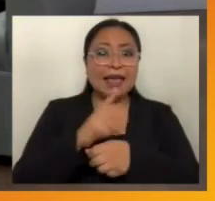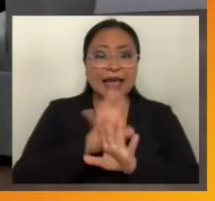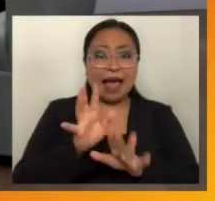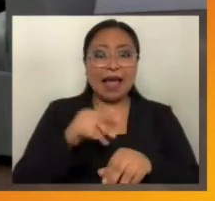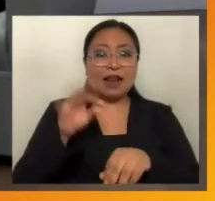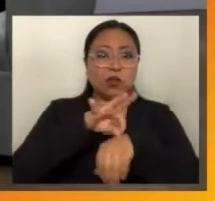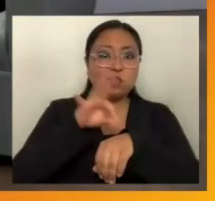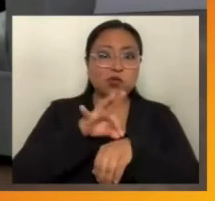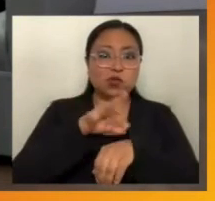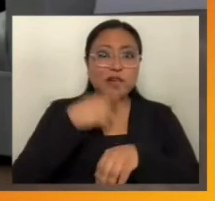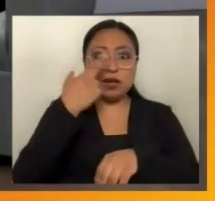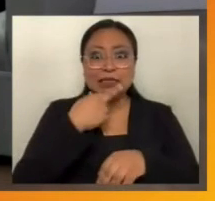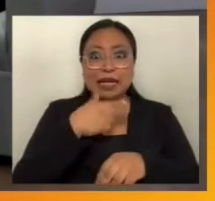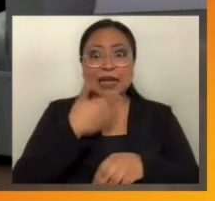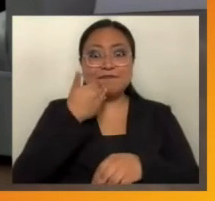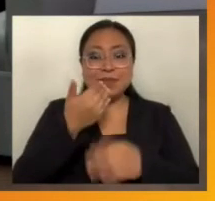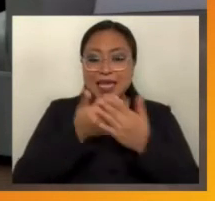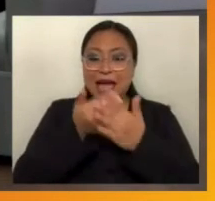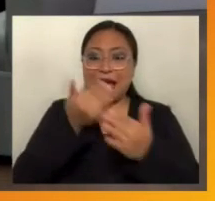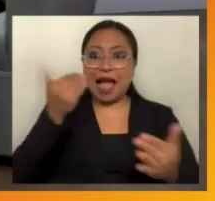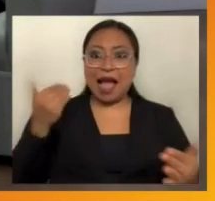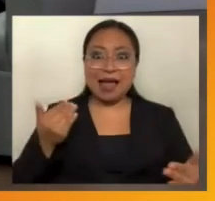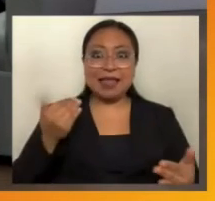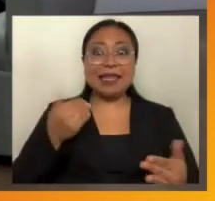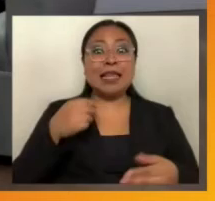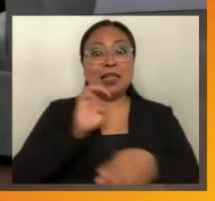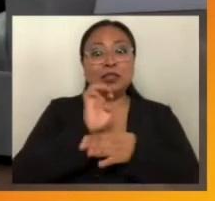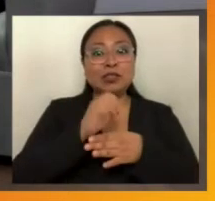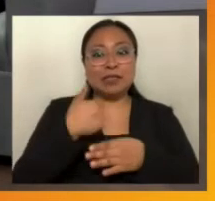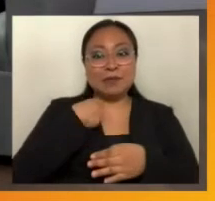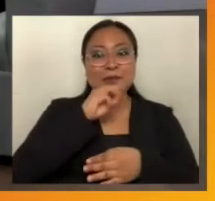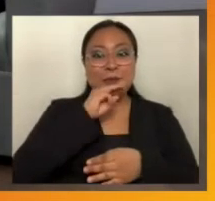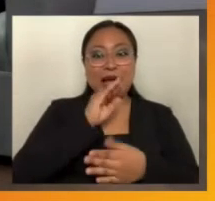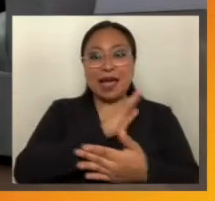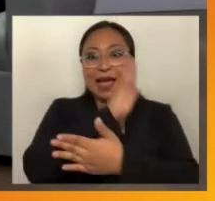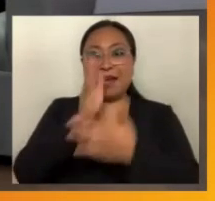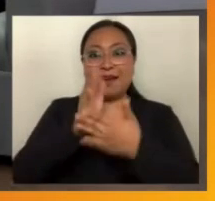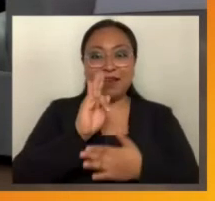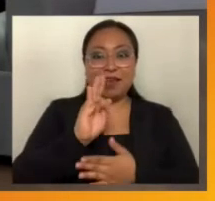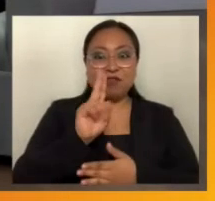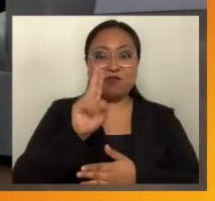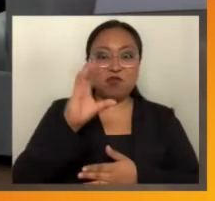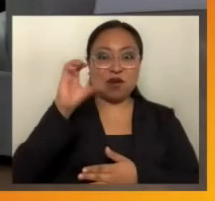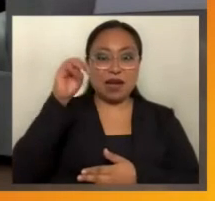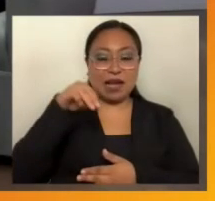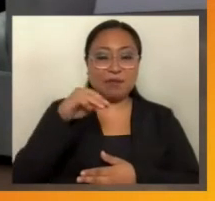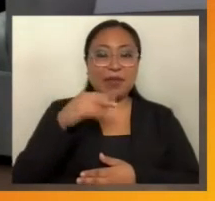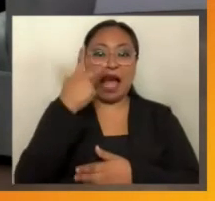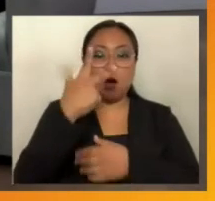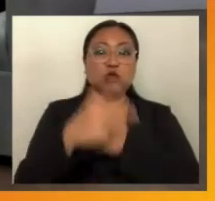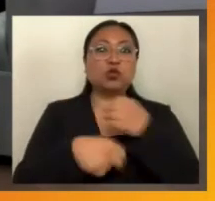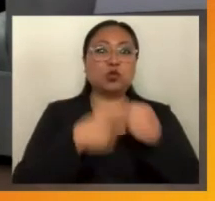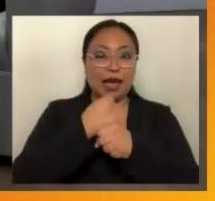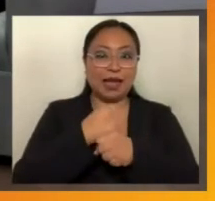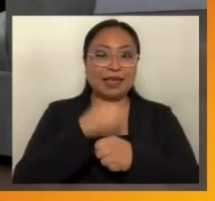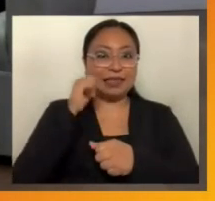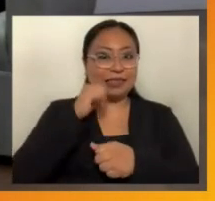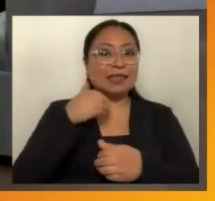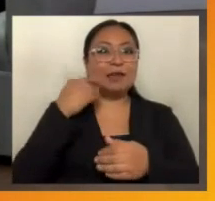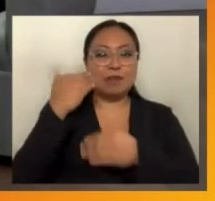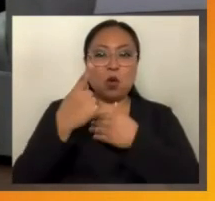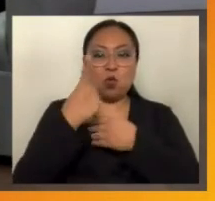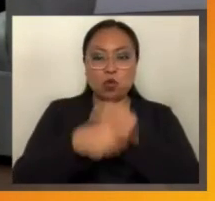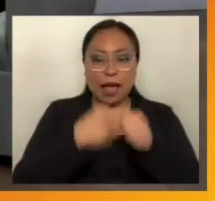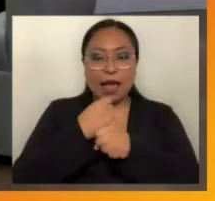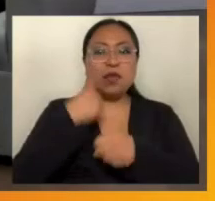y obviamente vinimos aquí a FUCAM. Mi mamá llevaba inscrita aquí 8 años porque venía a hacerse chequeos cada año,